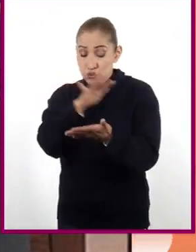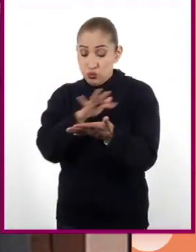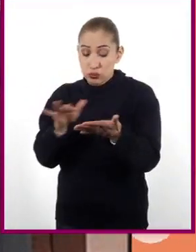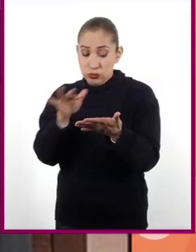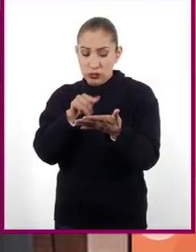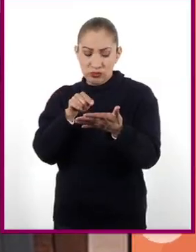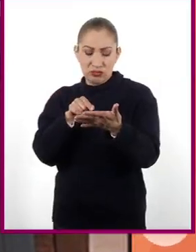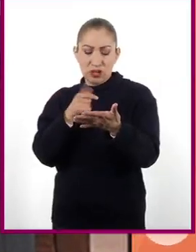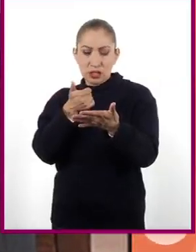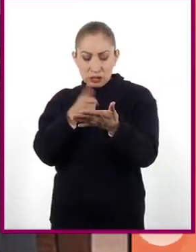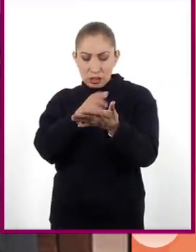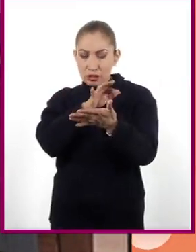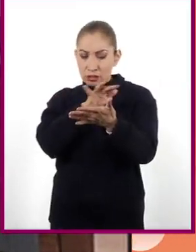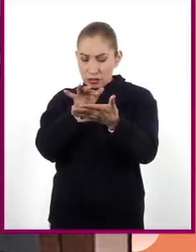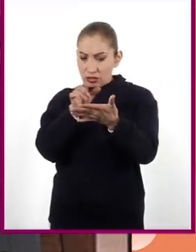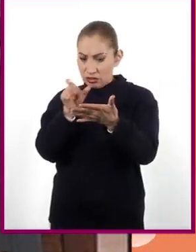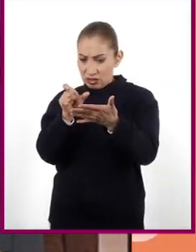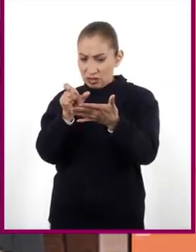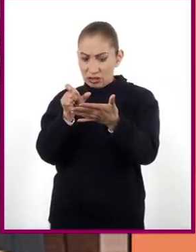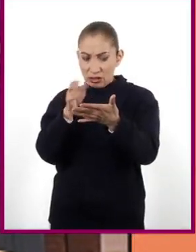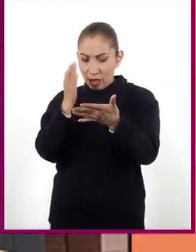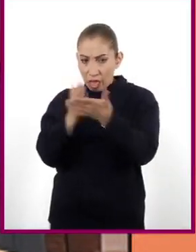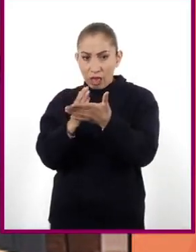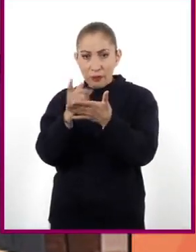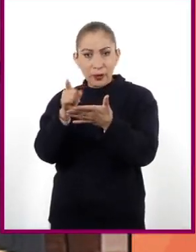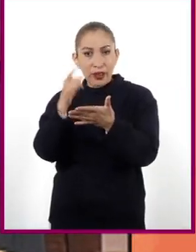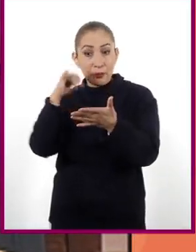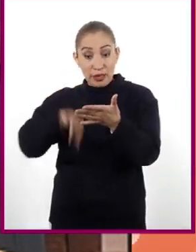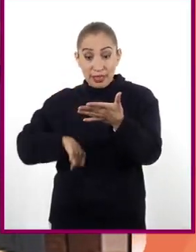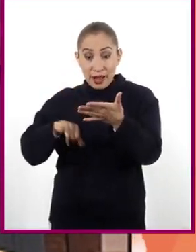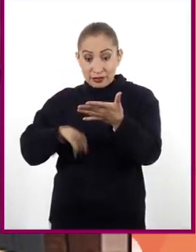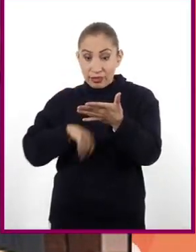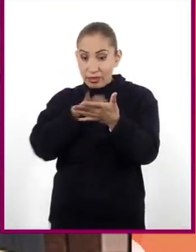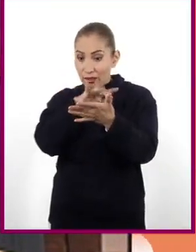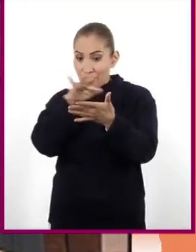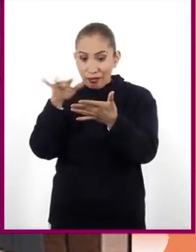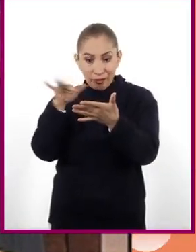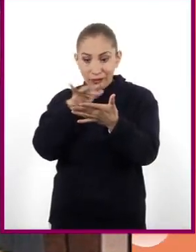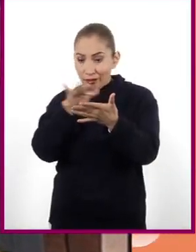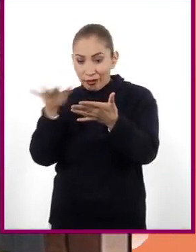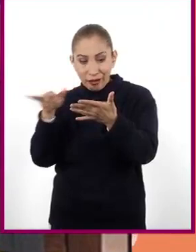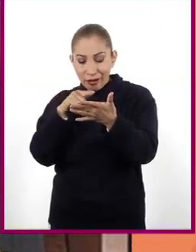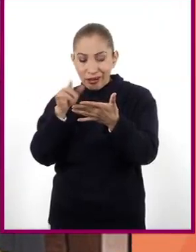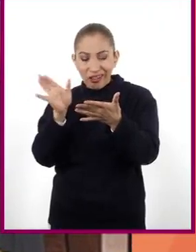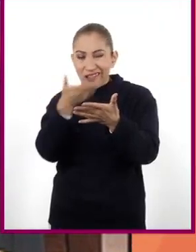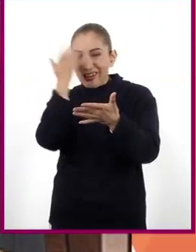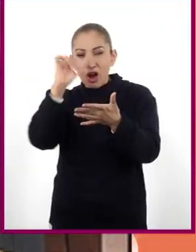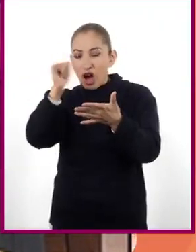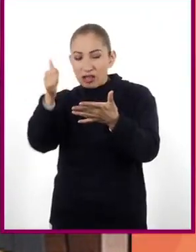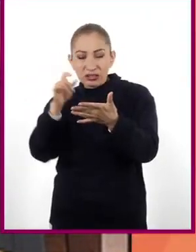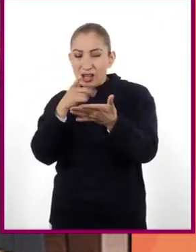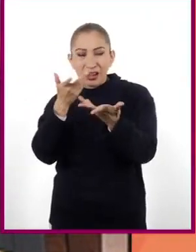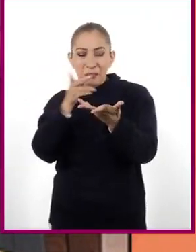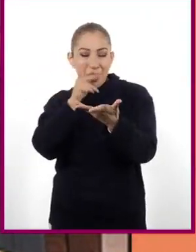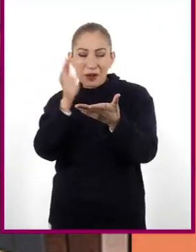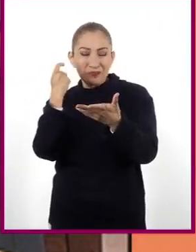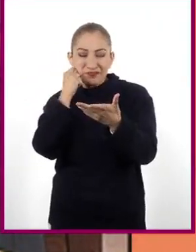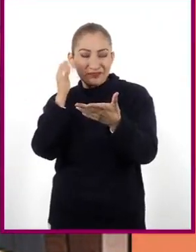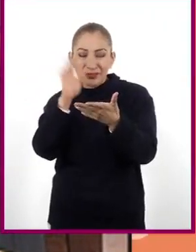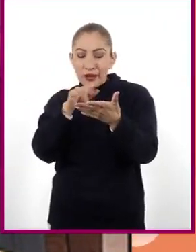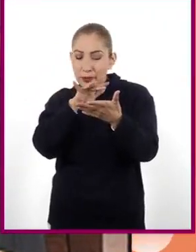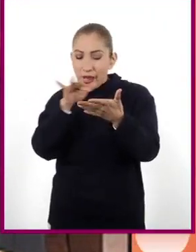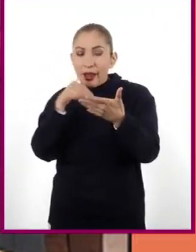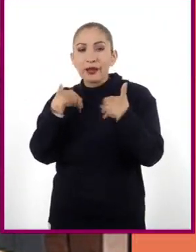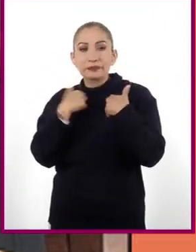uno ese tipo de cosas, vas leyendo y como no quieres detenerte porque está muy interesante la lectura, te esperas a que haya señales en el texto que te